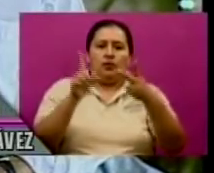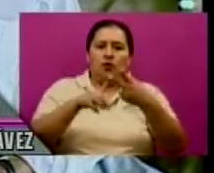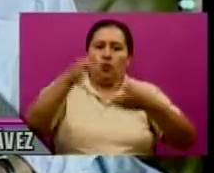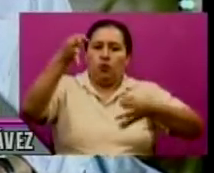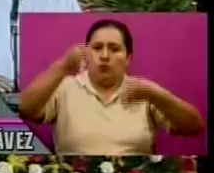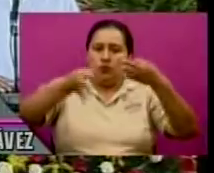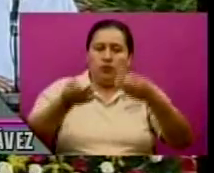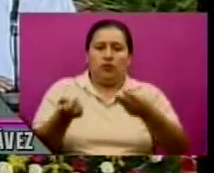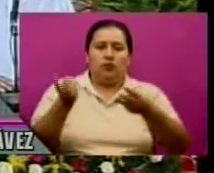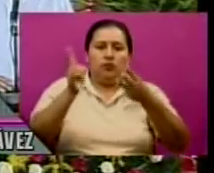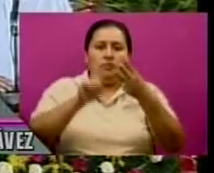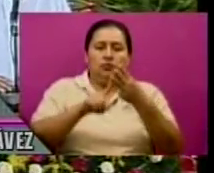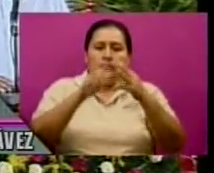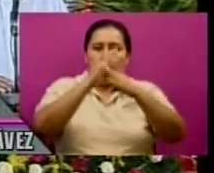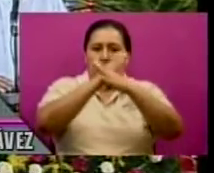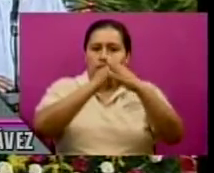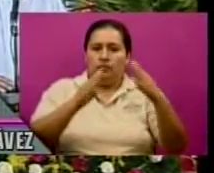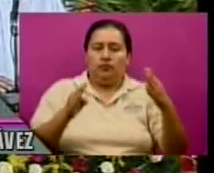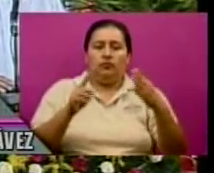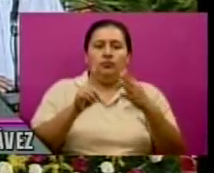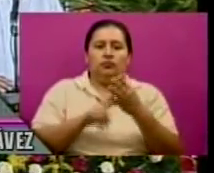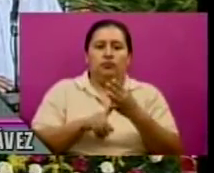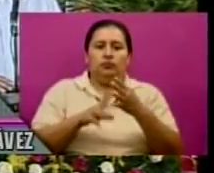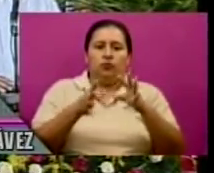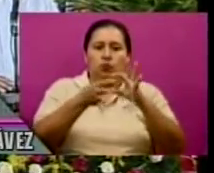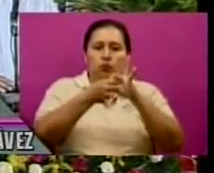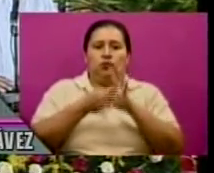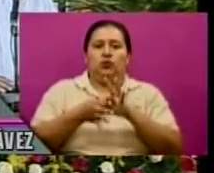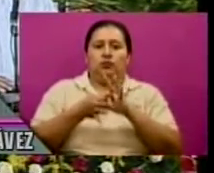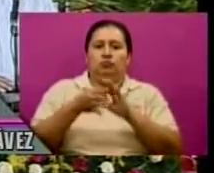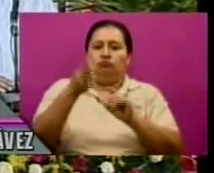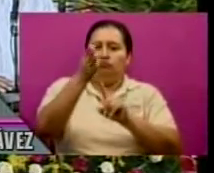la justicia, de la paz, de la unidad